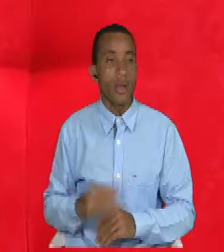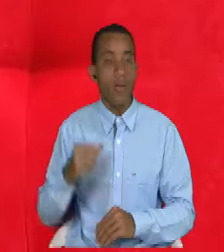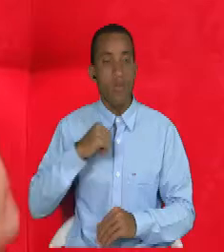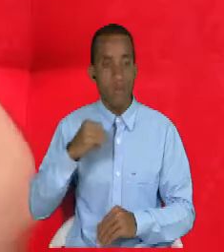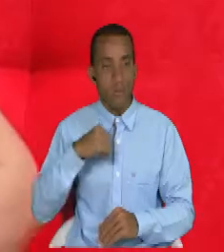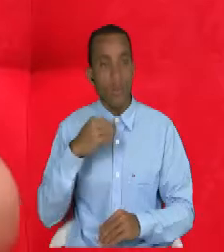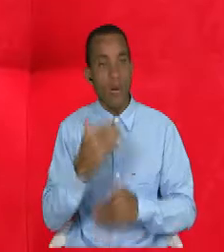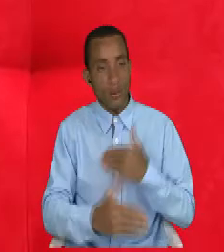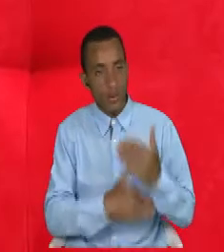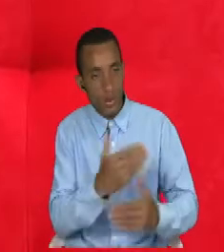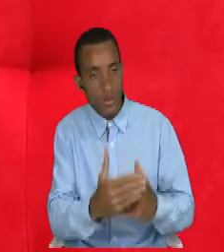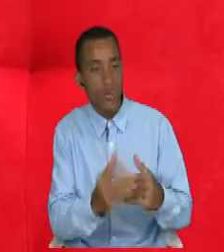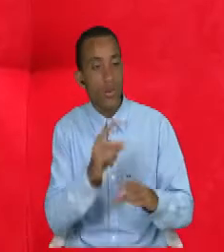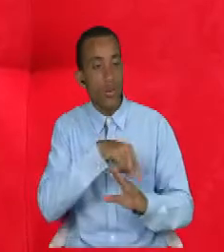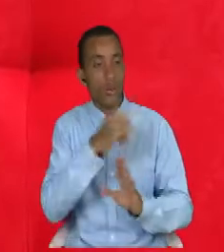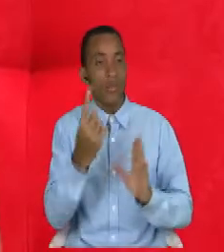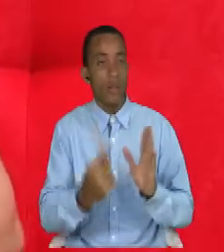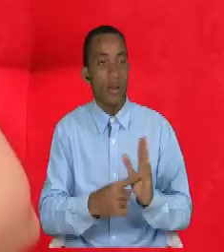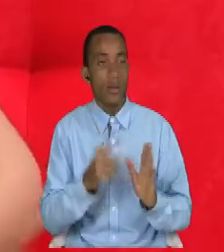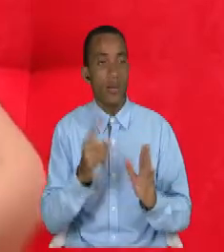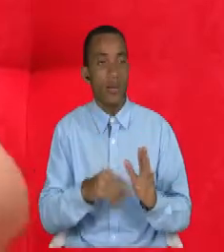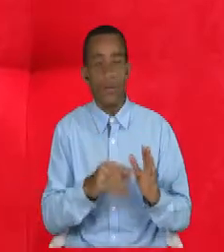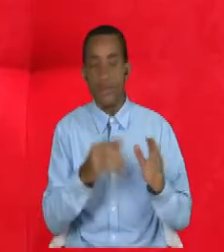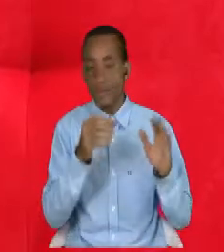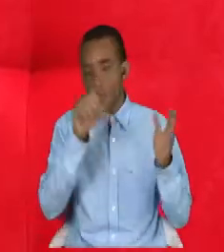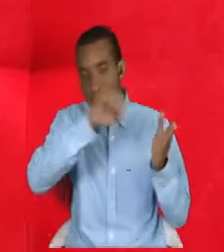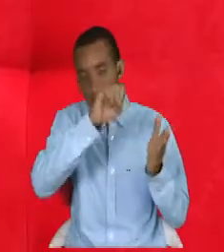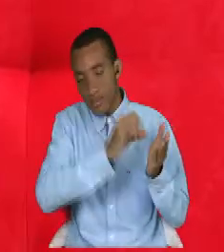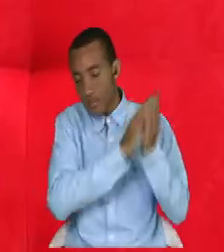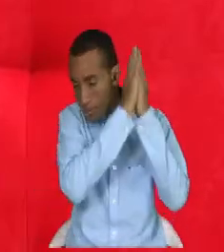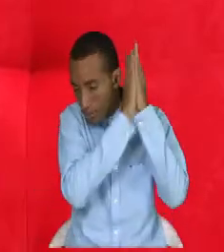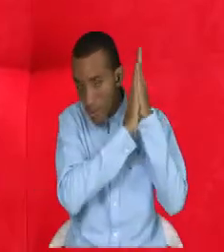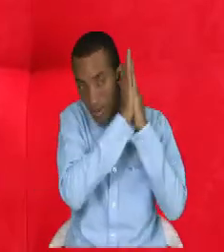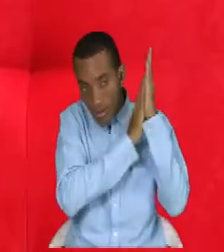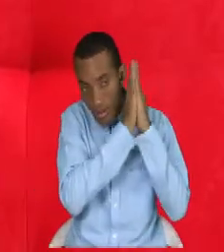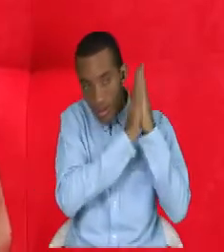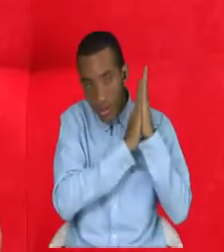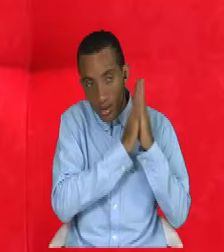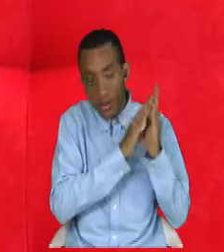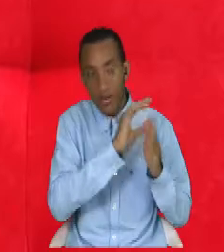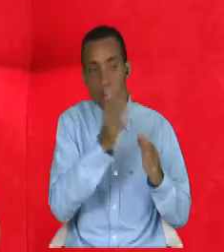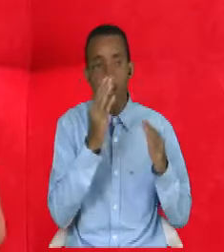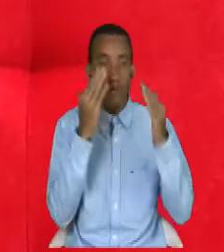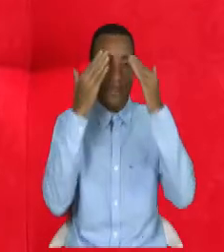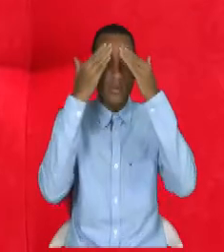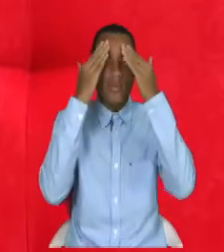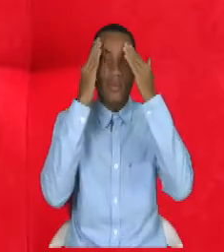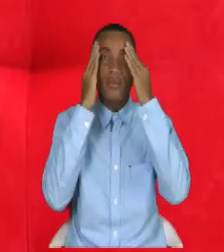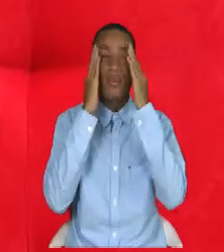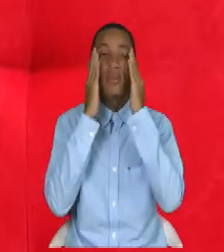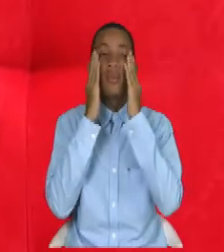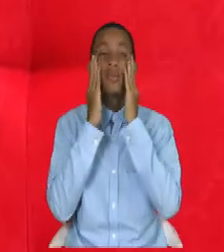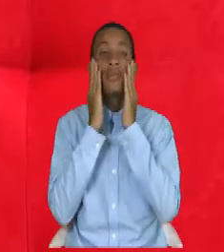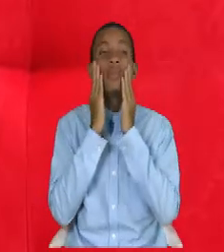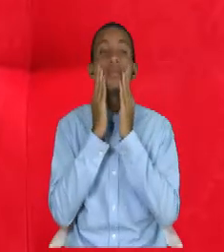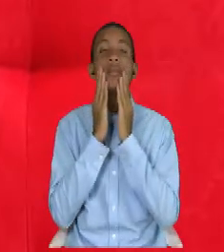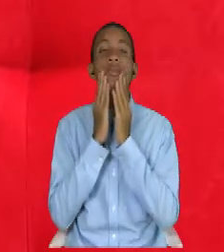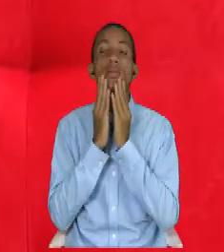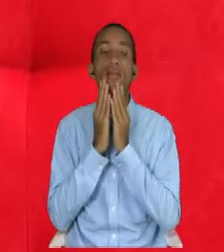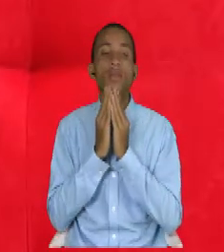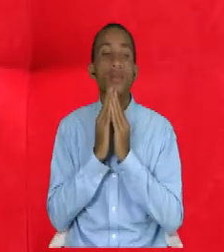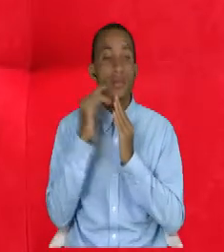proceso viene pues el champú viene lo que es la mascarilla esta mascarilla es espectacular porque está